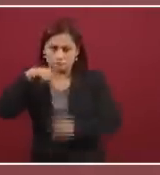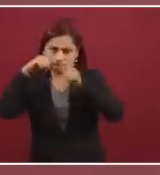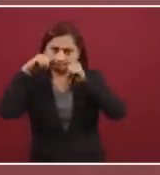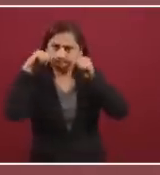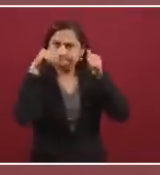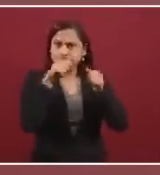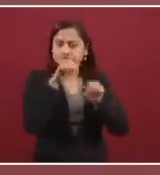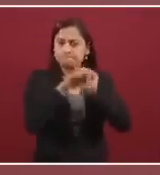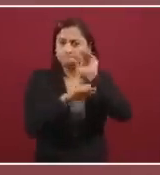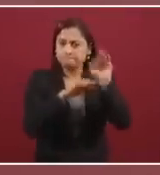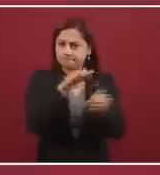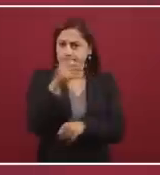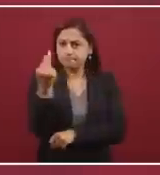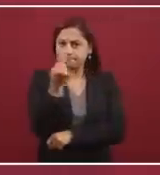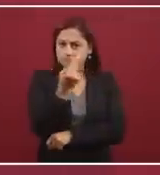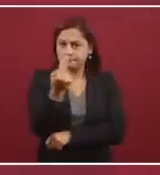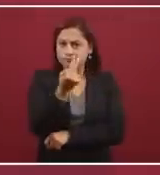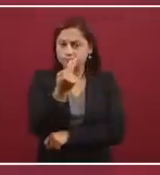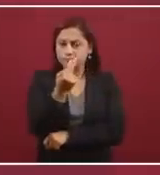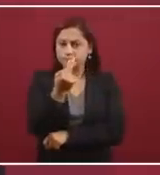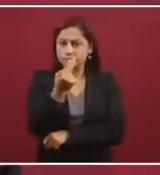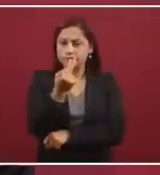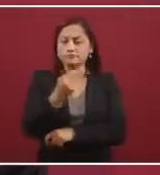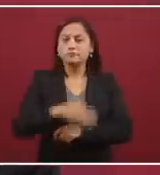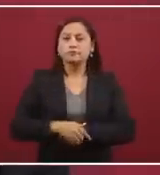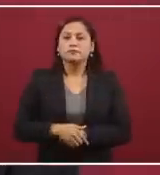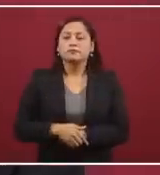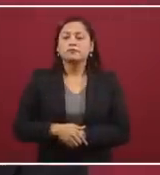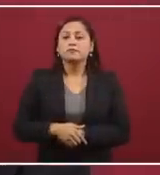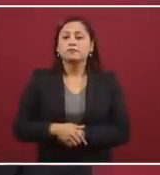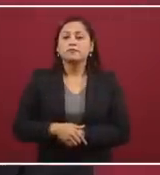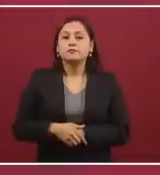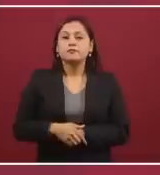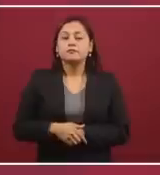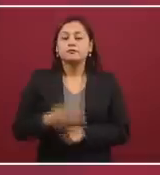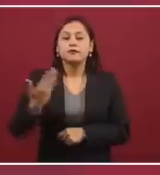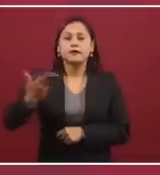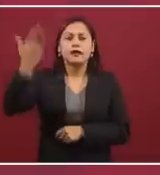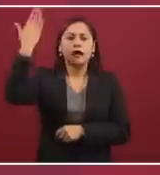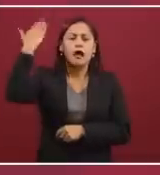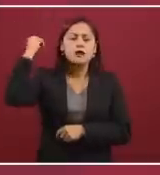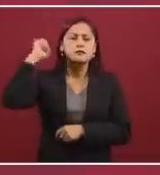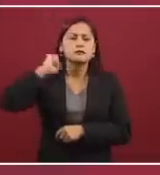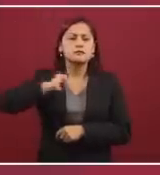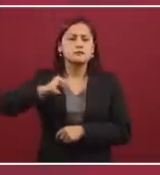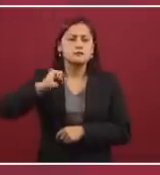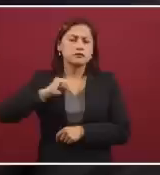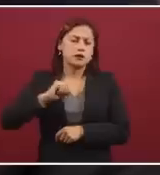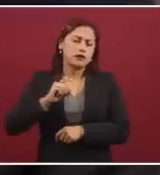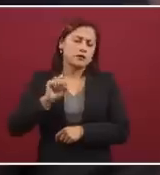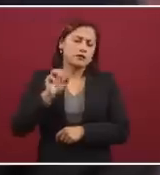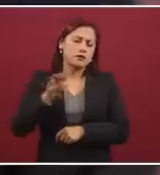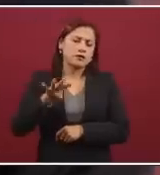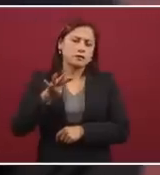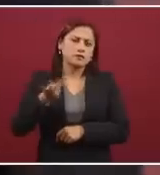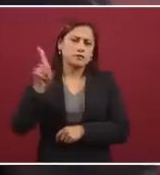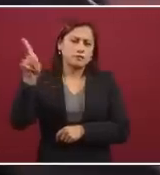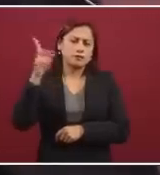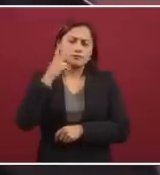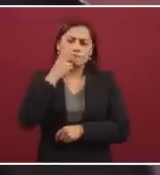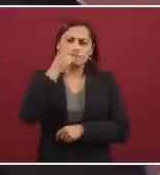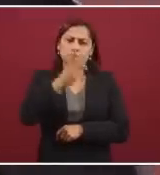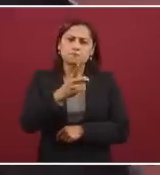como se dijo en el siglo edición al y no había ésta